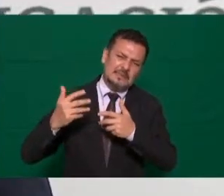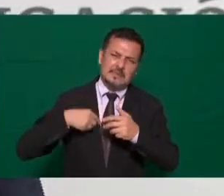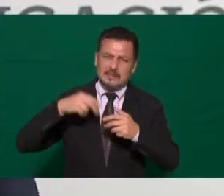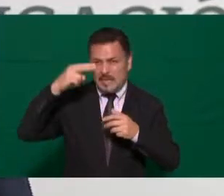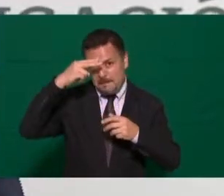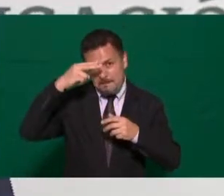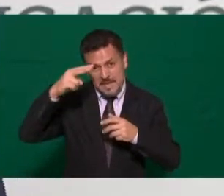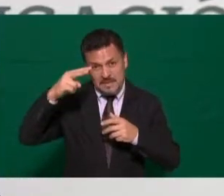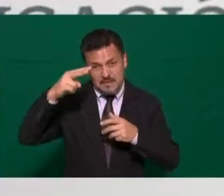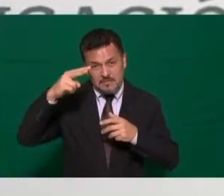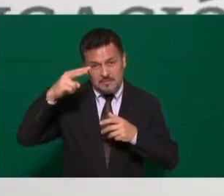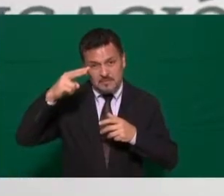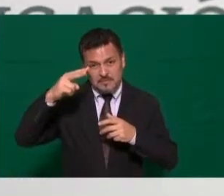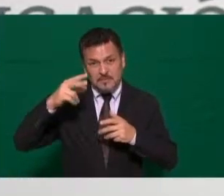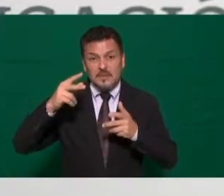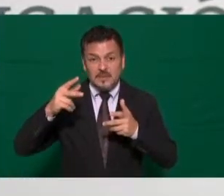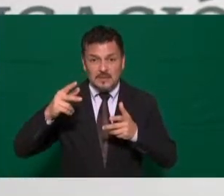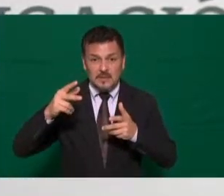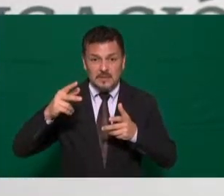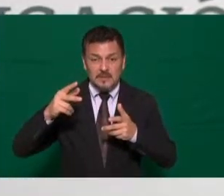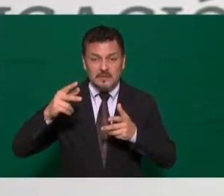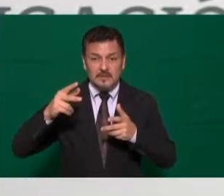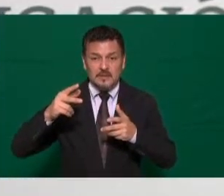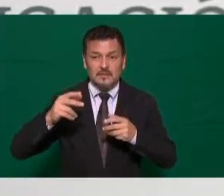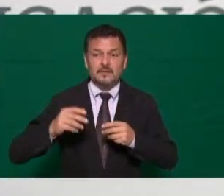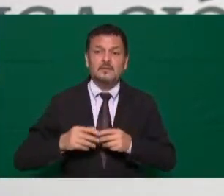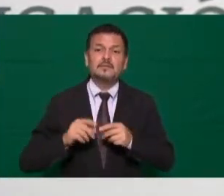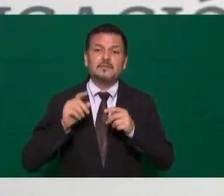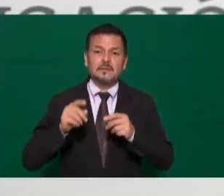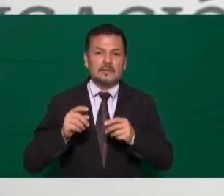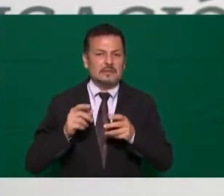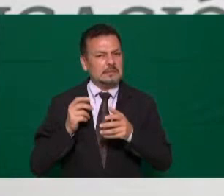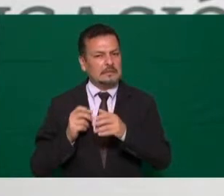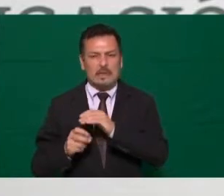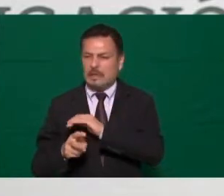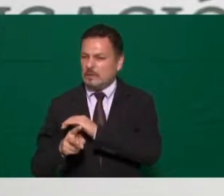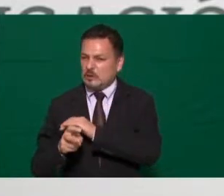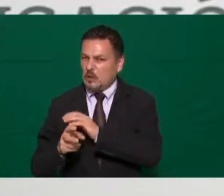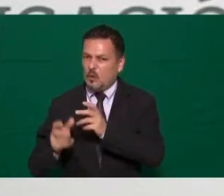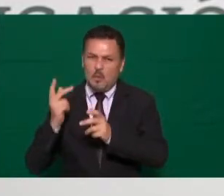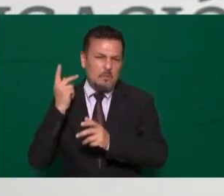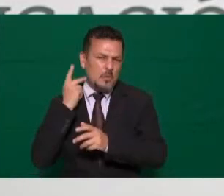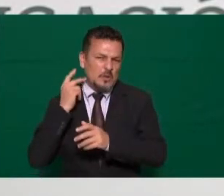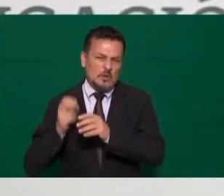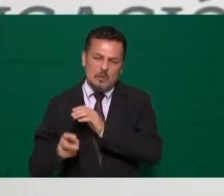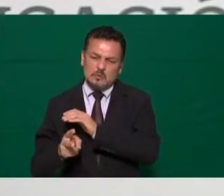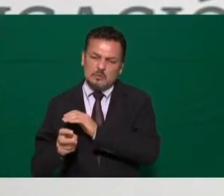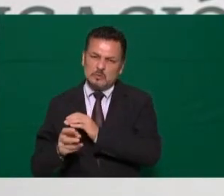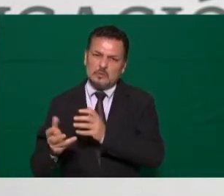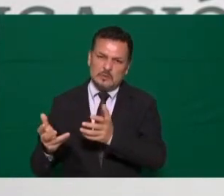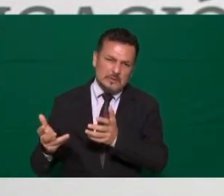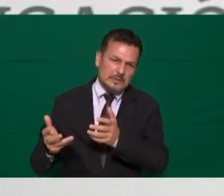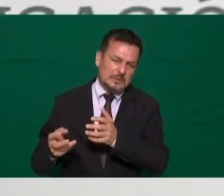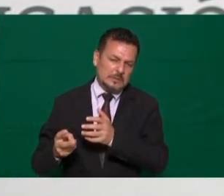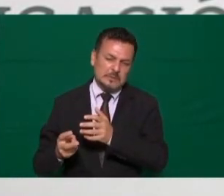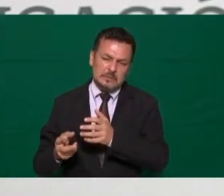México ha sido la corrupción política.